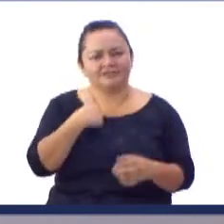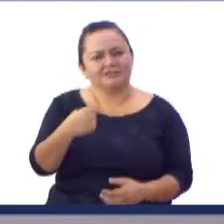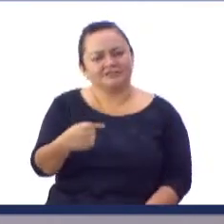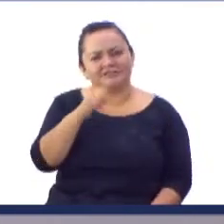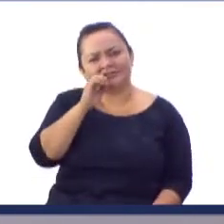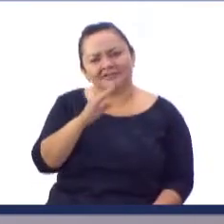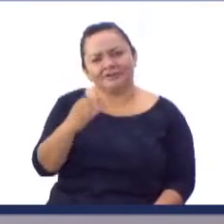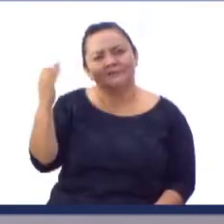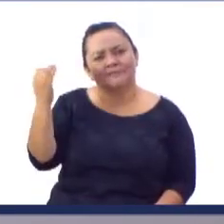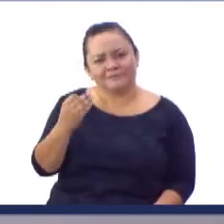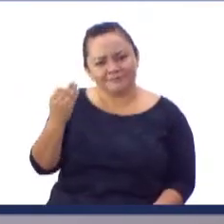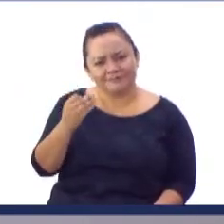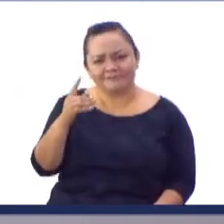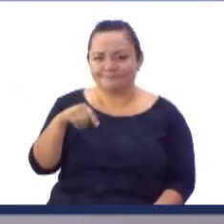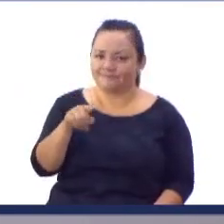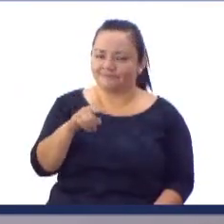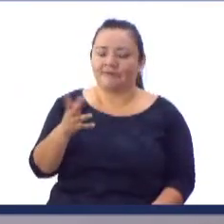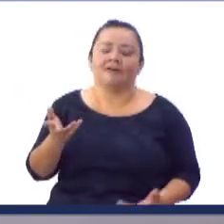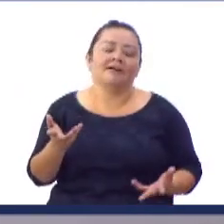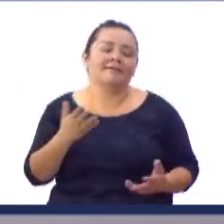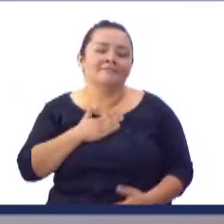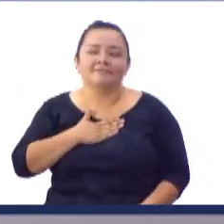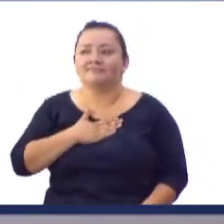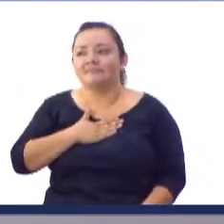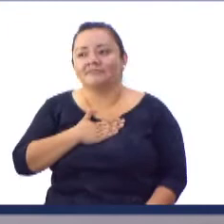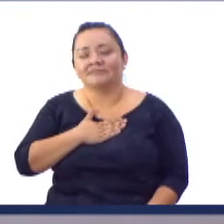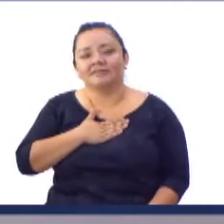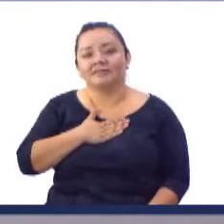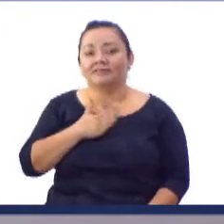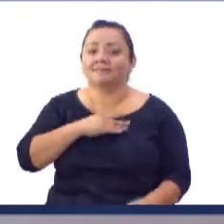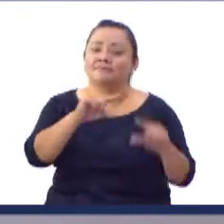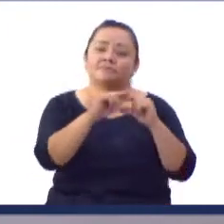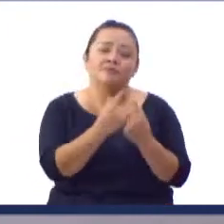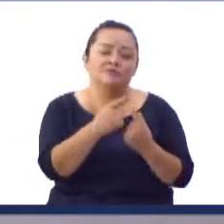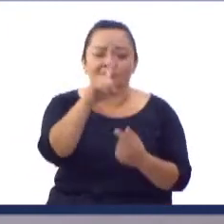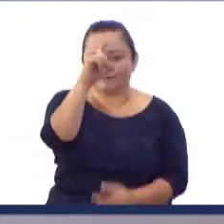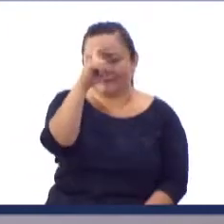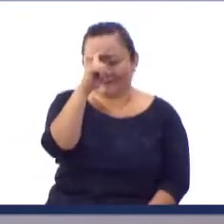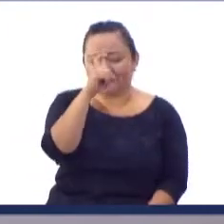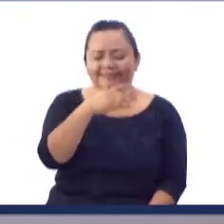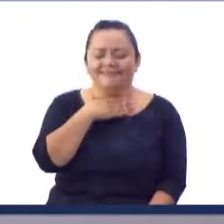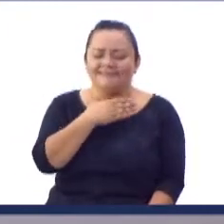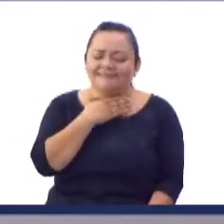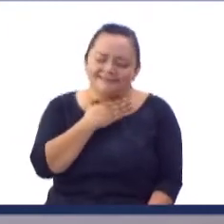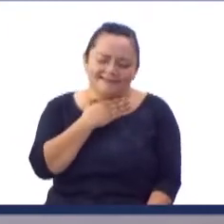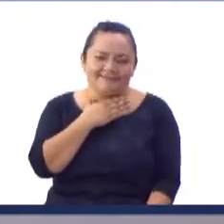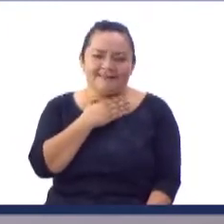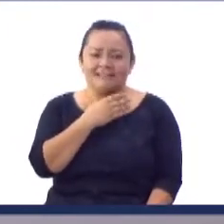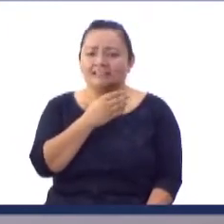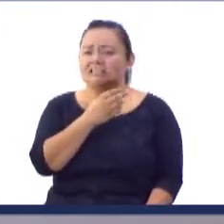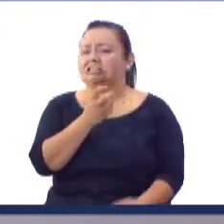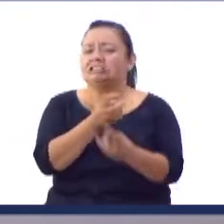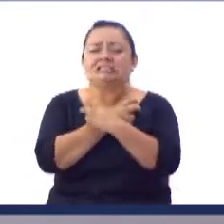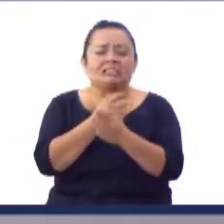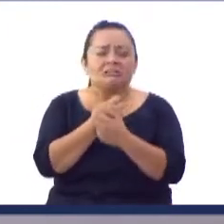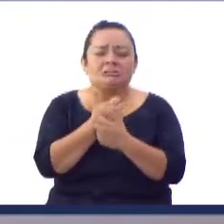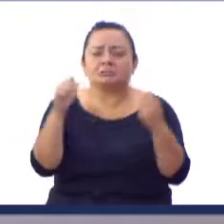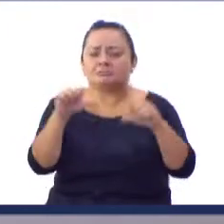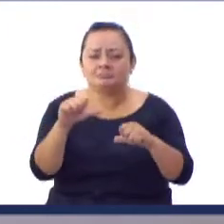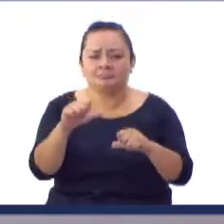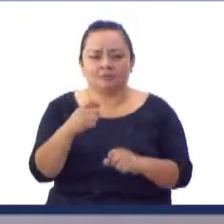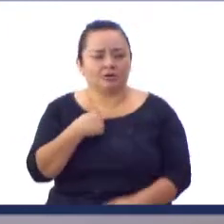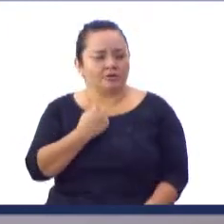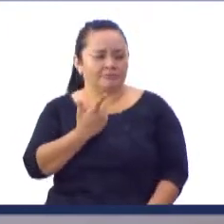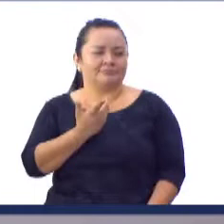siempre le digo a los hermanos por favor hermano que mire el grupo donde estamos en el trabajo donde estamos es muy tóxico y yo le digo